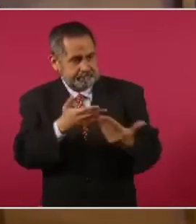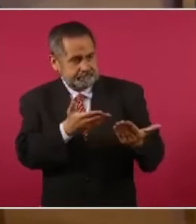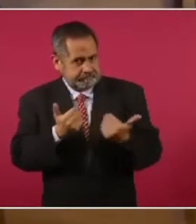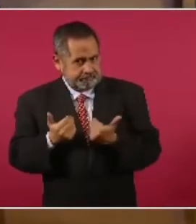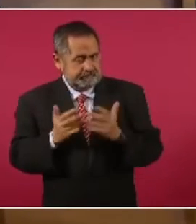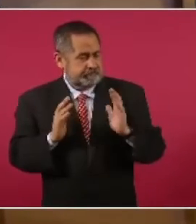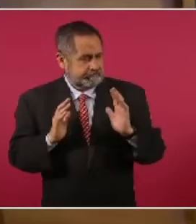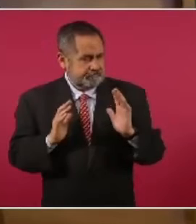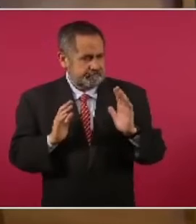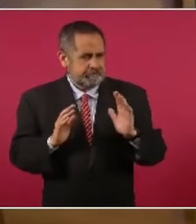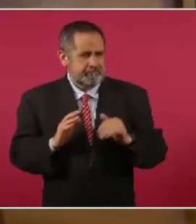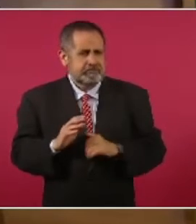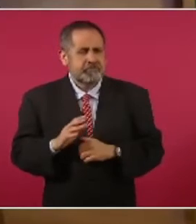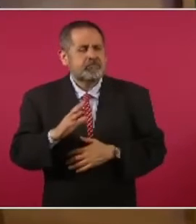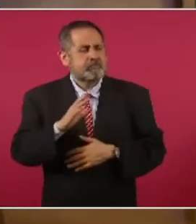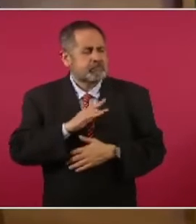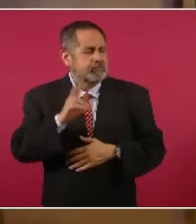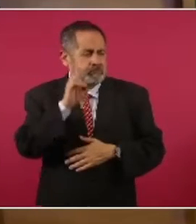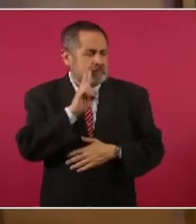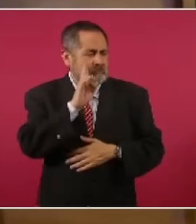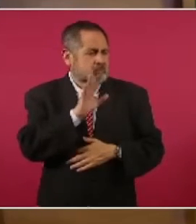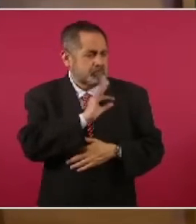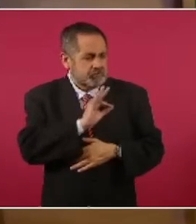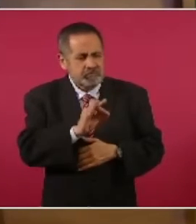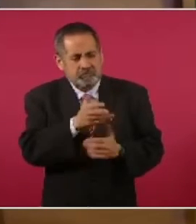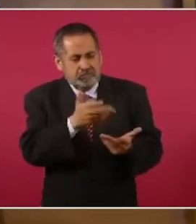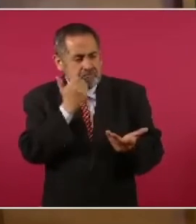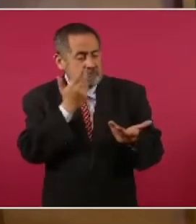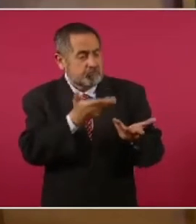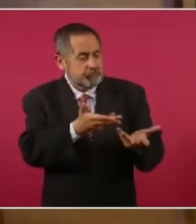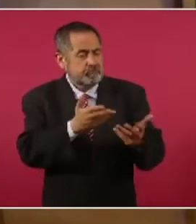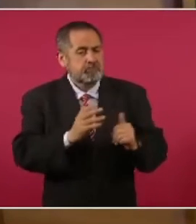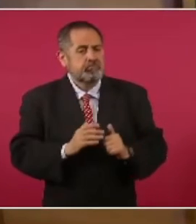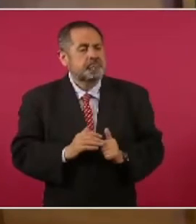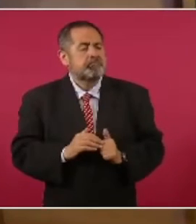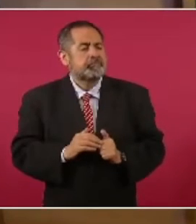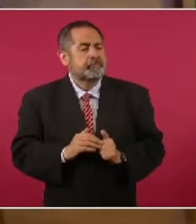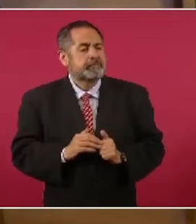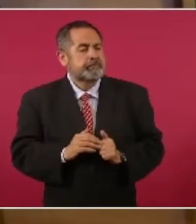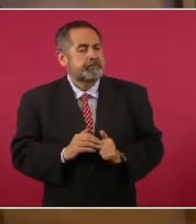Hay una posibilidad.